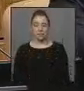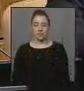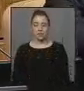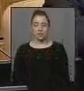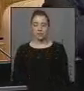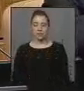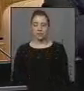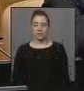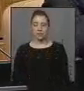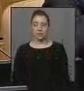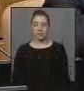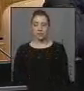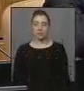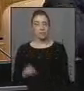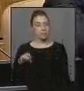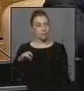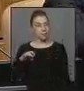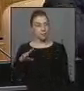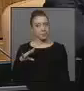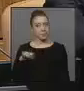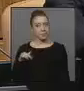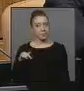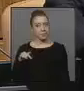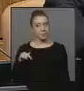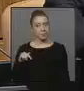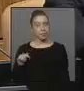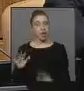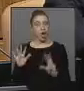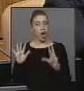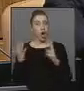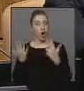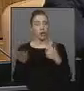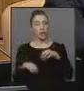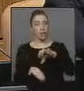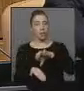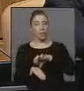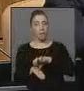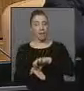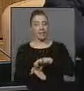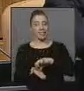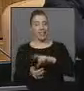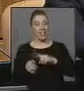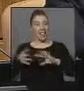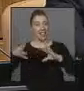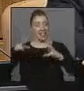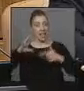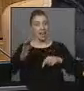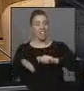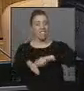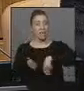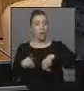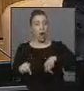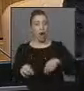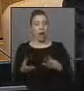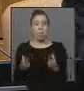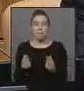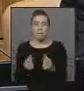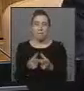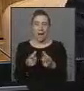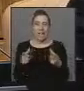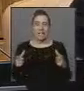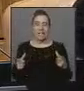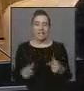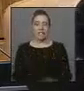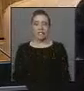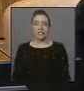presidente. Y Chile fue el octavo país de este planeta que suscribió. Hoy día son muchos más. Sin